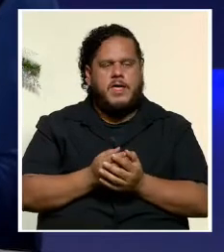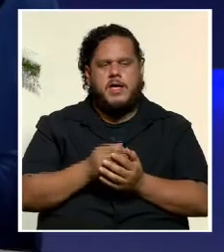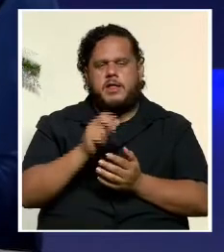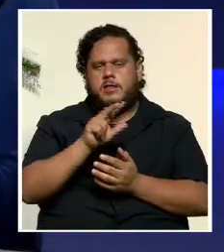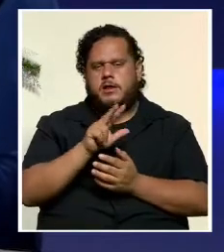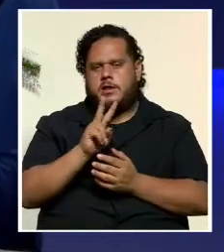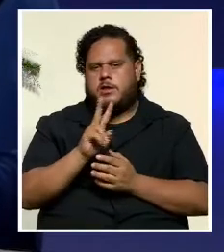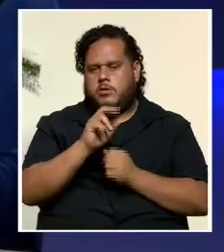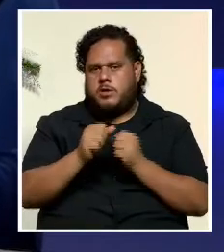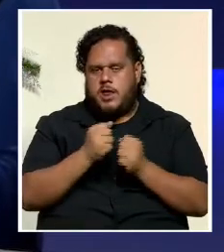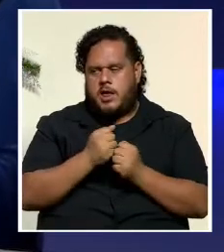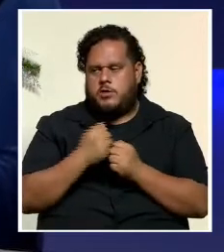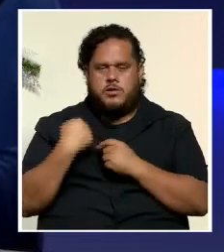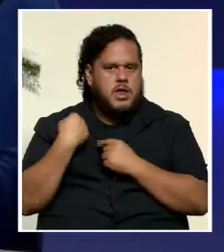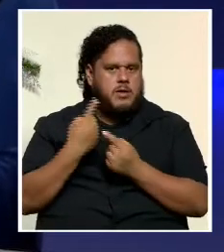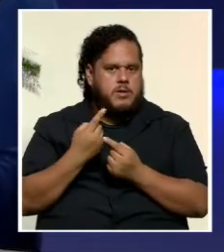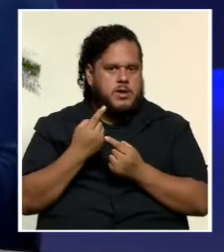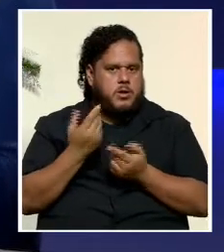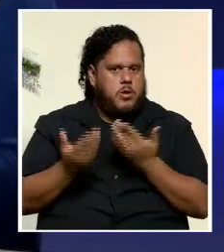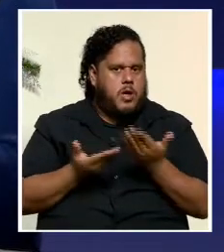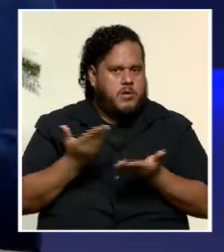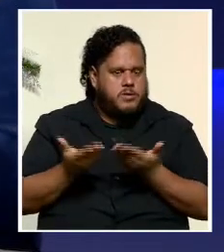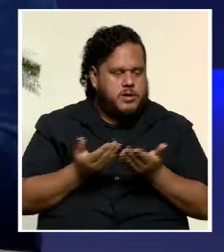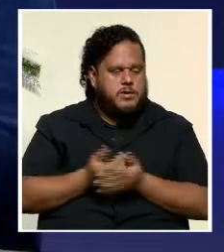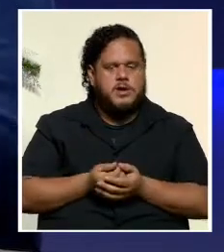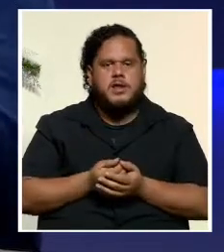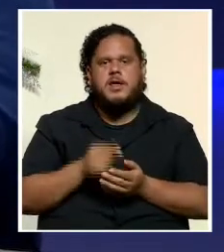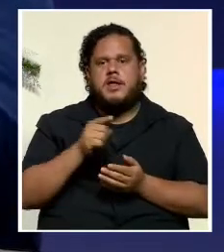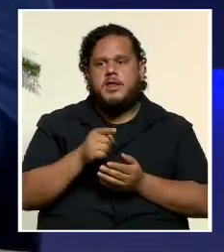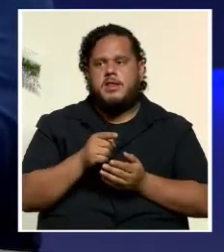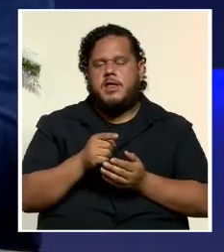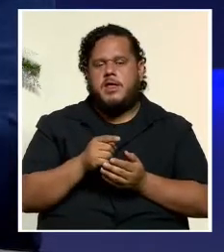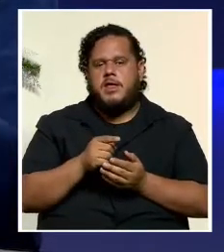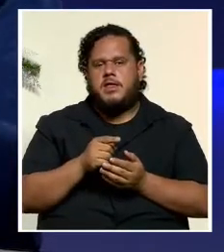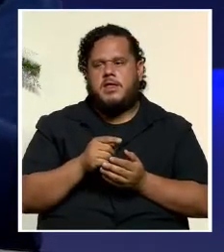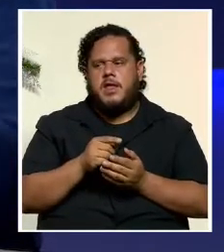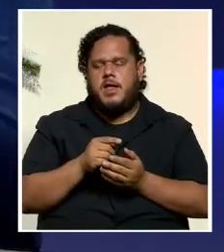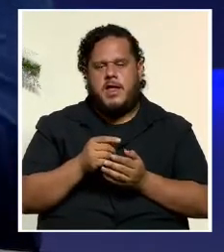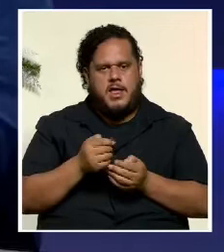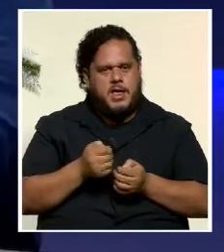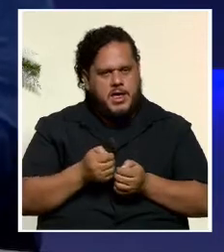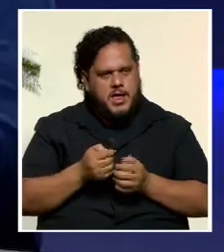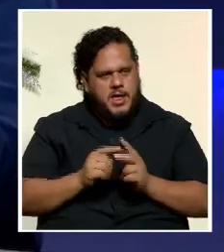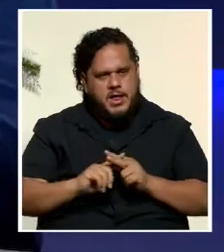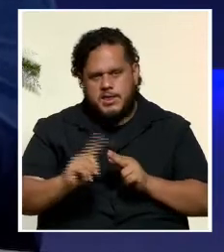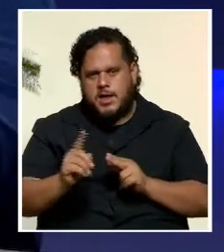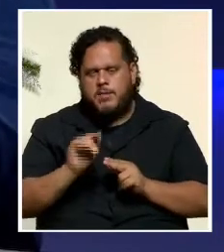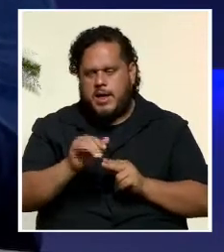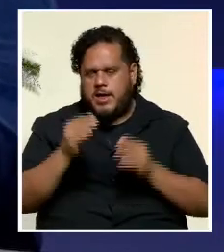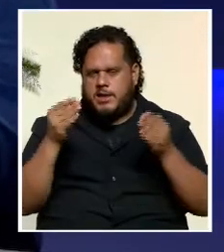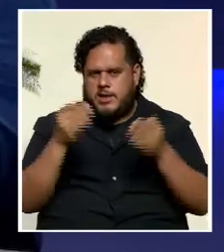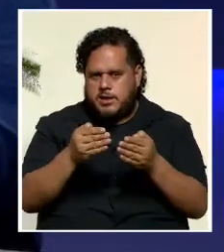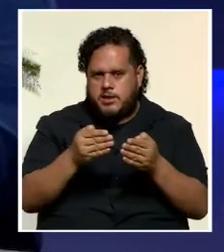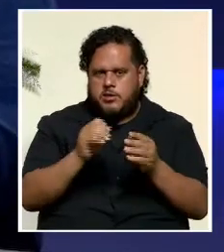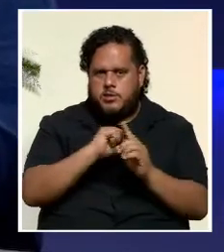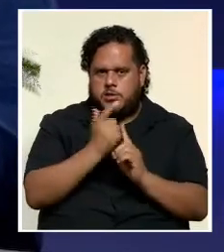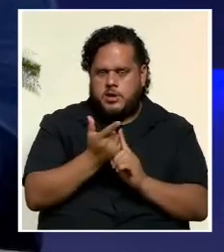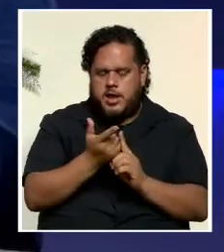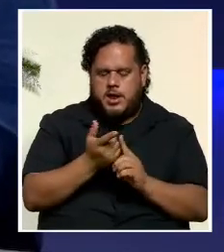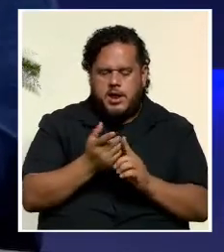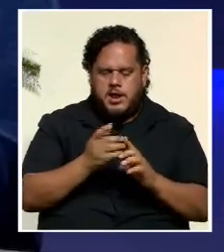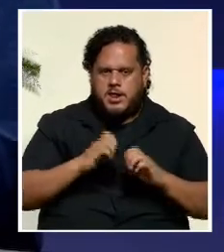32 años ha venido a servir de esa válvula de escape a esa tensión social que existe